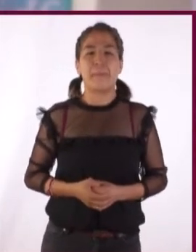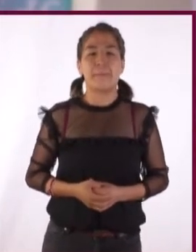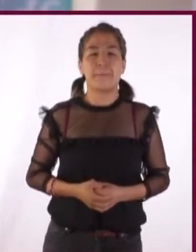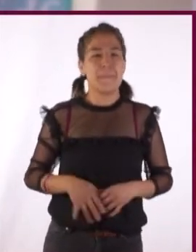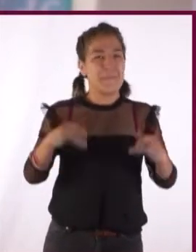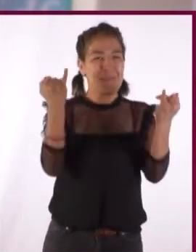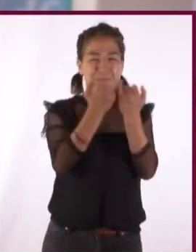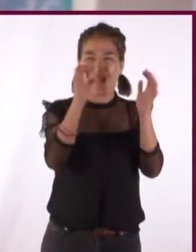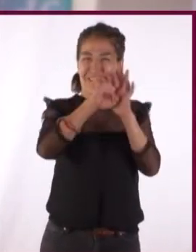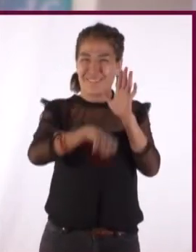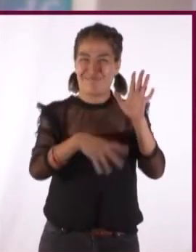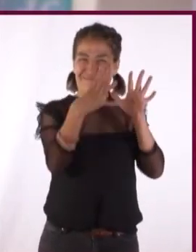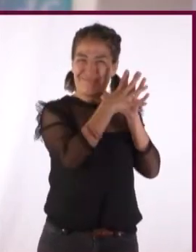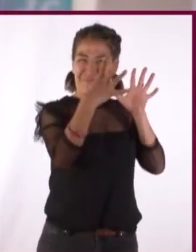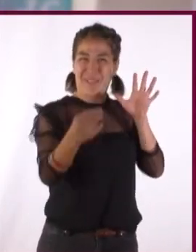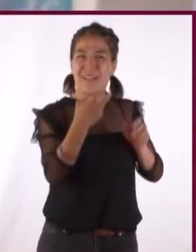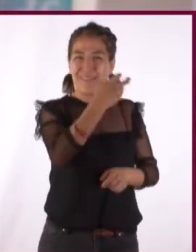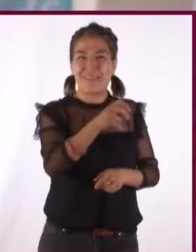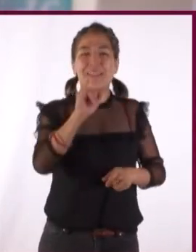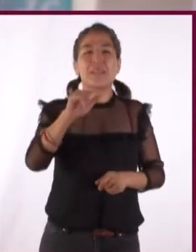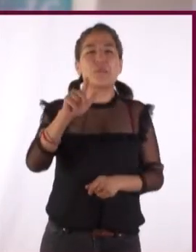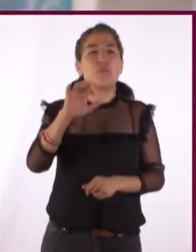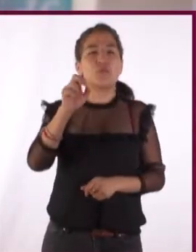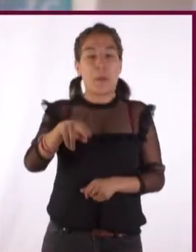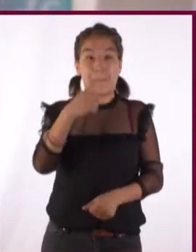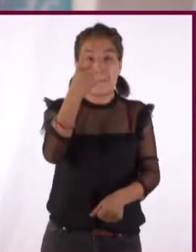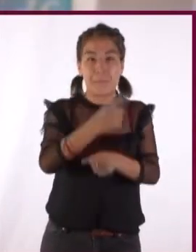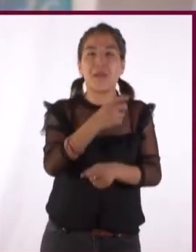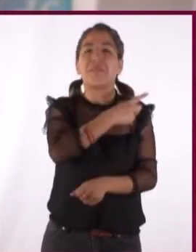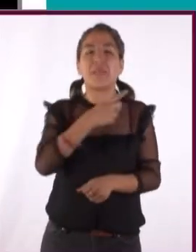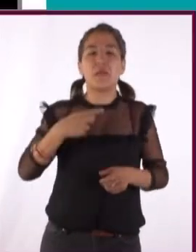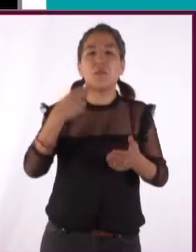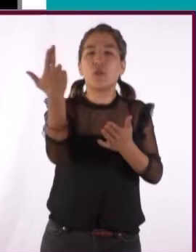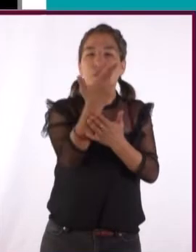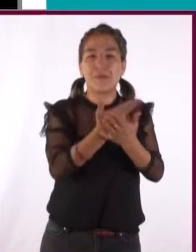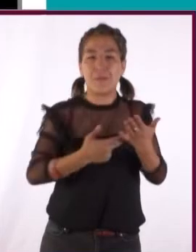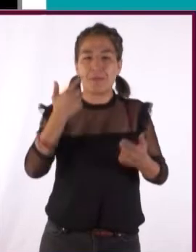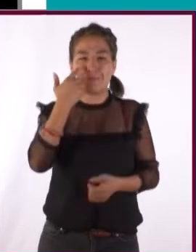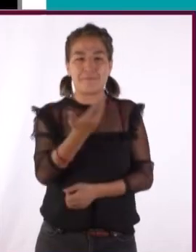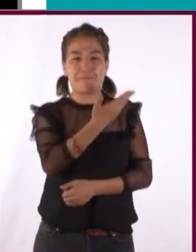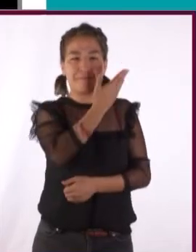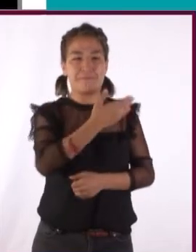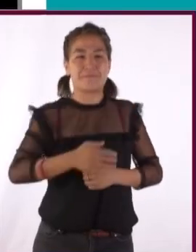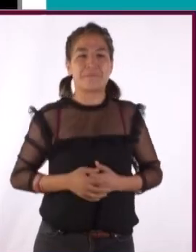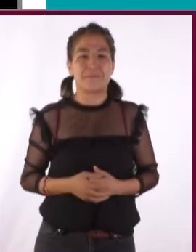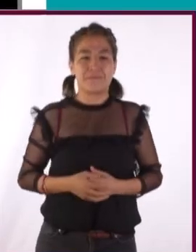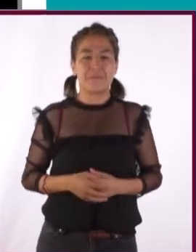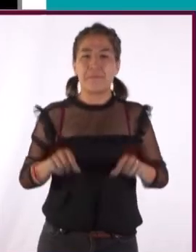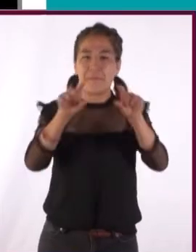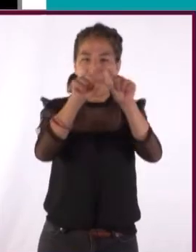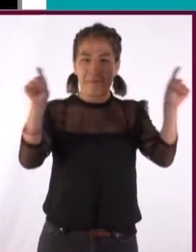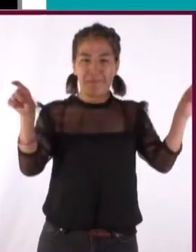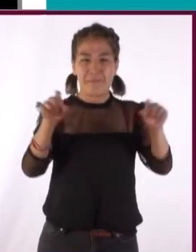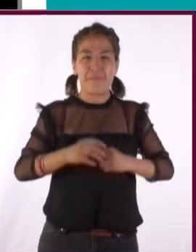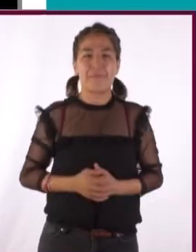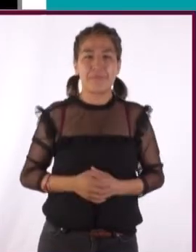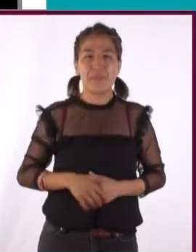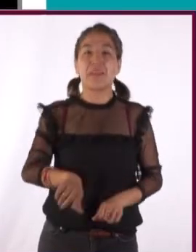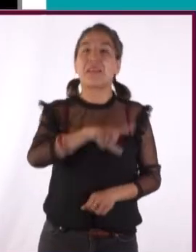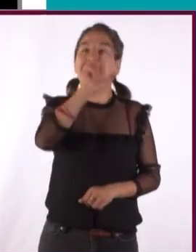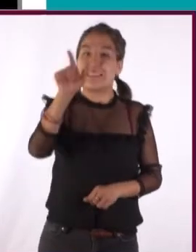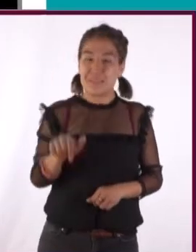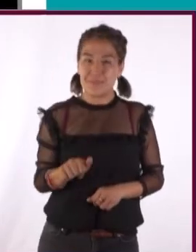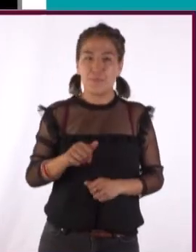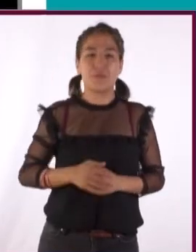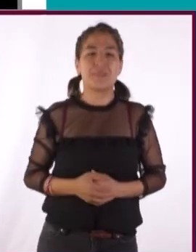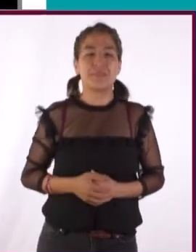Para replicar la ilusión pared de cafetería, primero vamos a dibujar un conjunto de líneas horizontales rectas y paralelas.